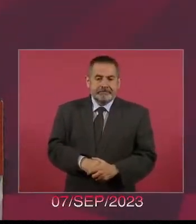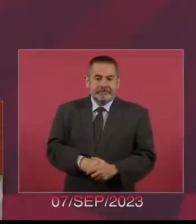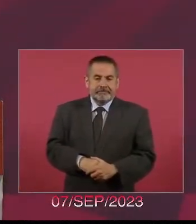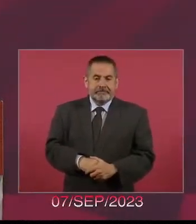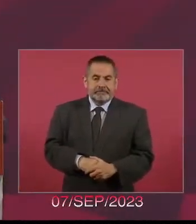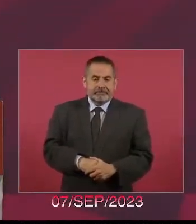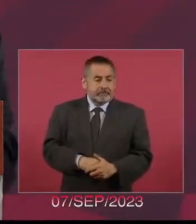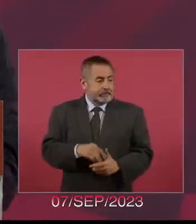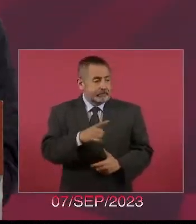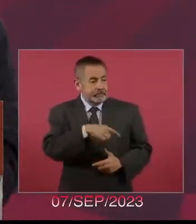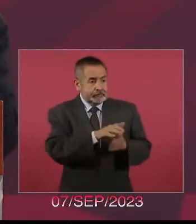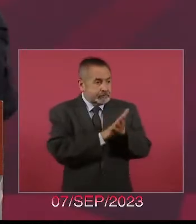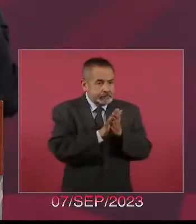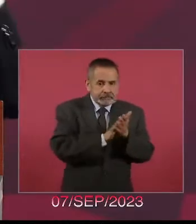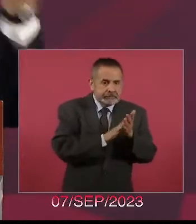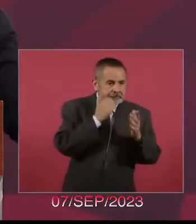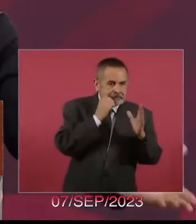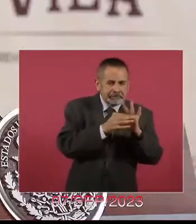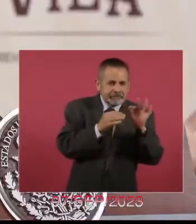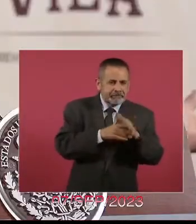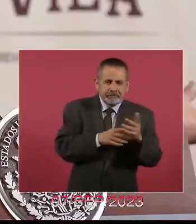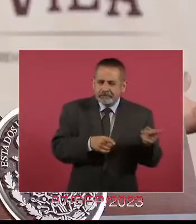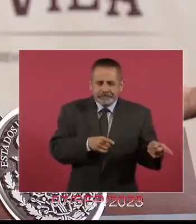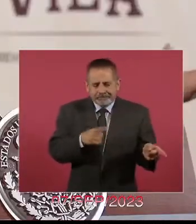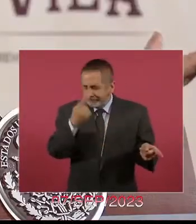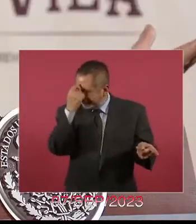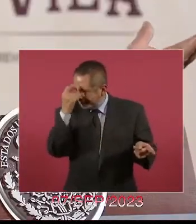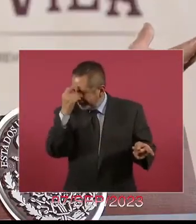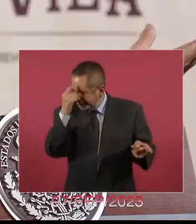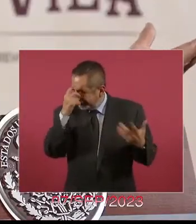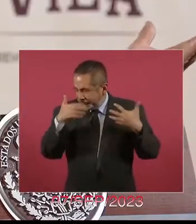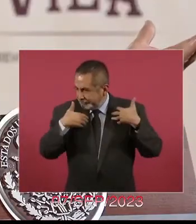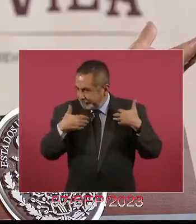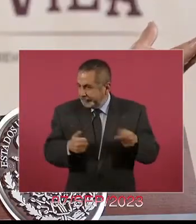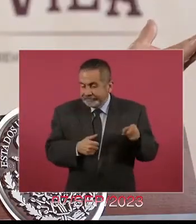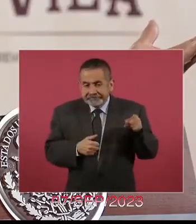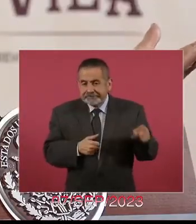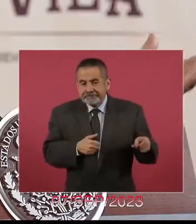A los que se están frotando las manos, no se dan cuenta.